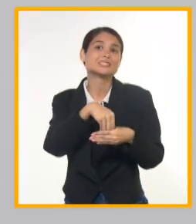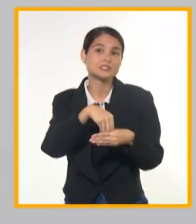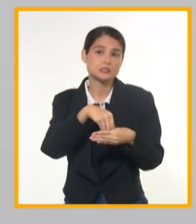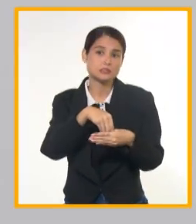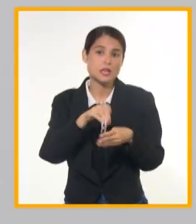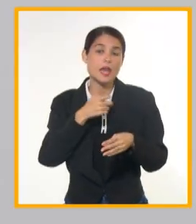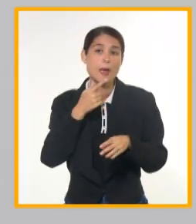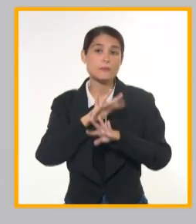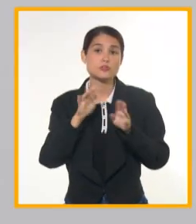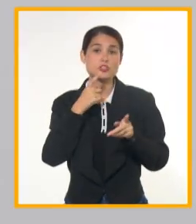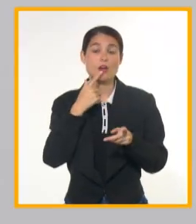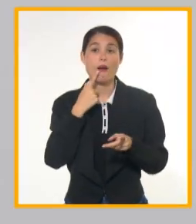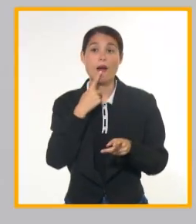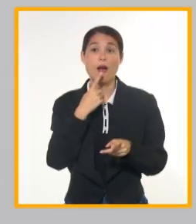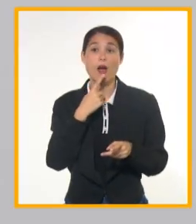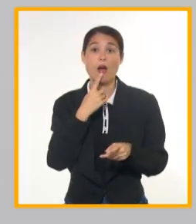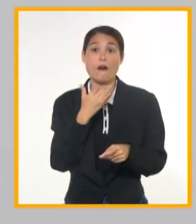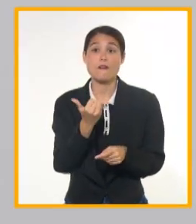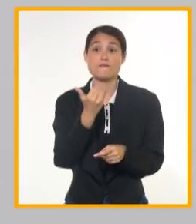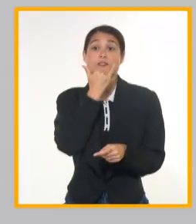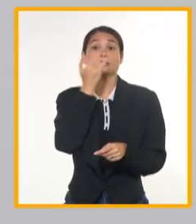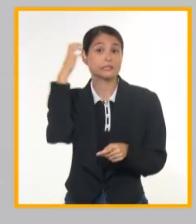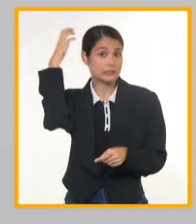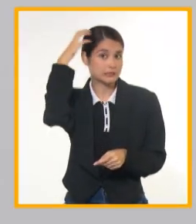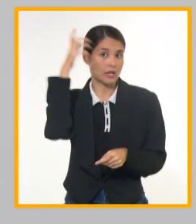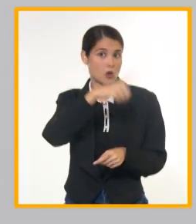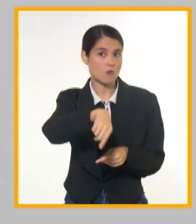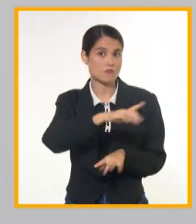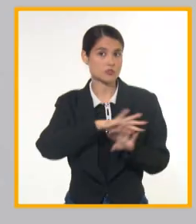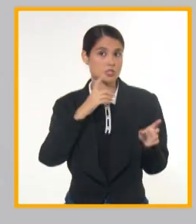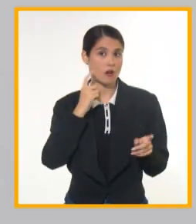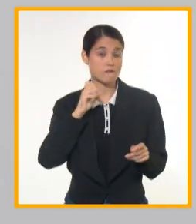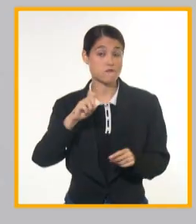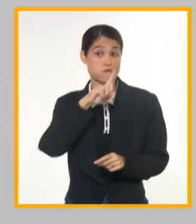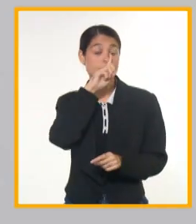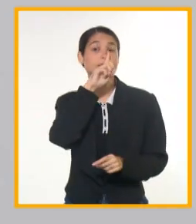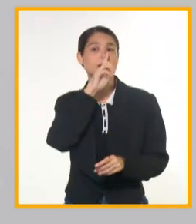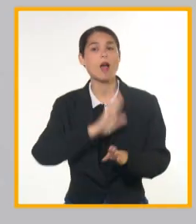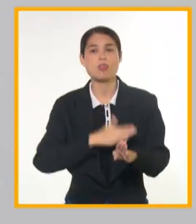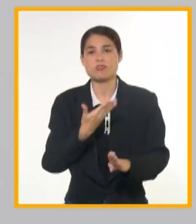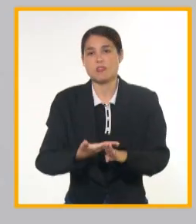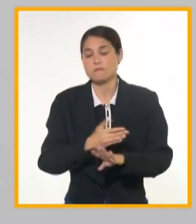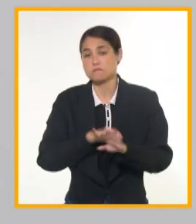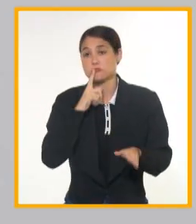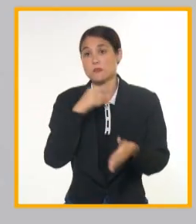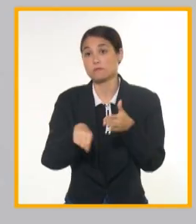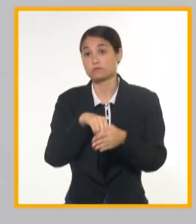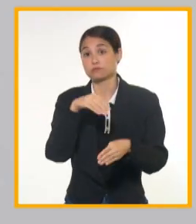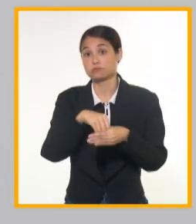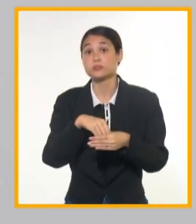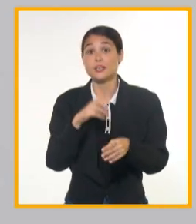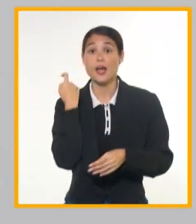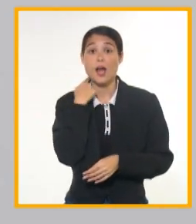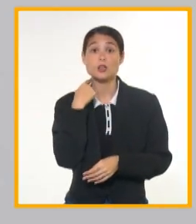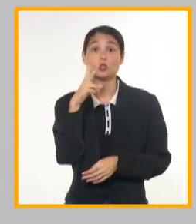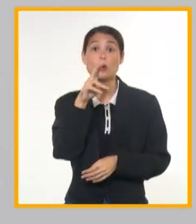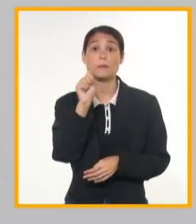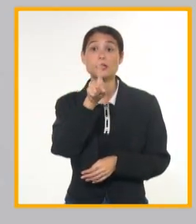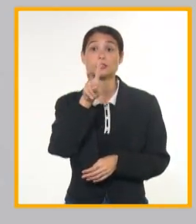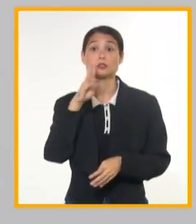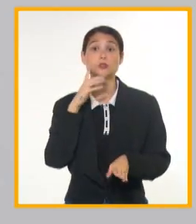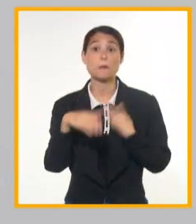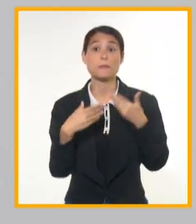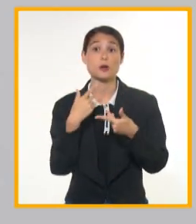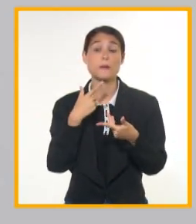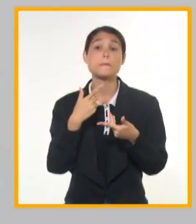Maidán proeuropeo, como lo dicen los medios europeos, en el 2014, que inició a finales de